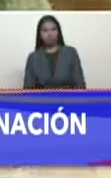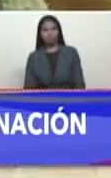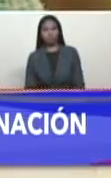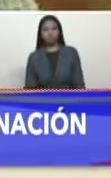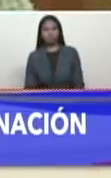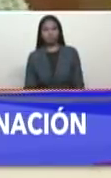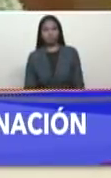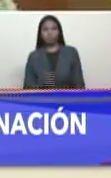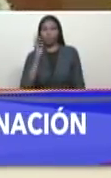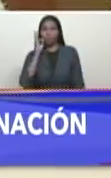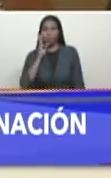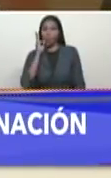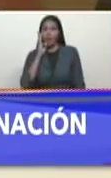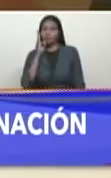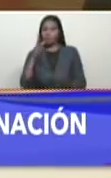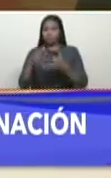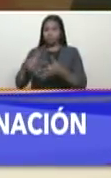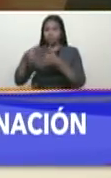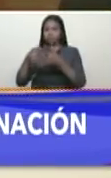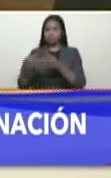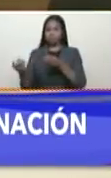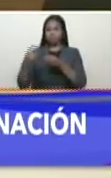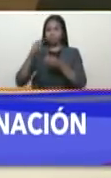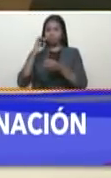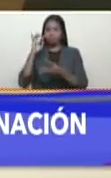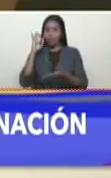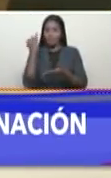washington del imperio estadounidense